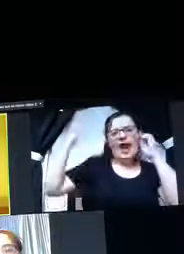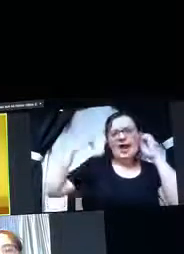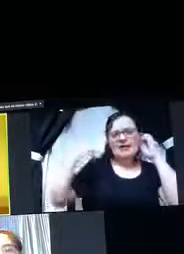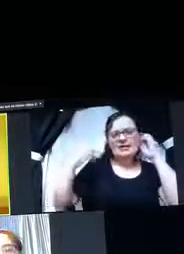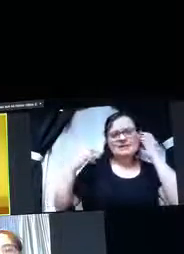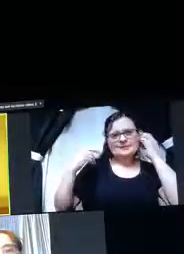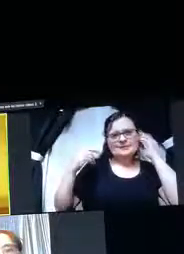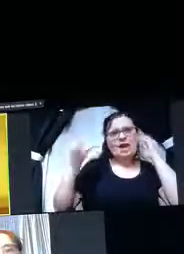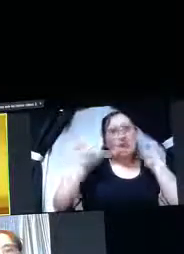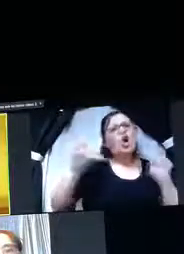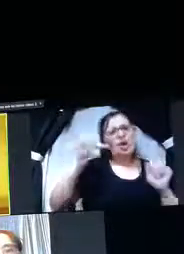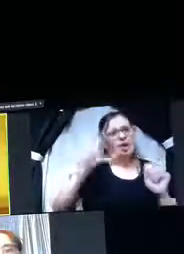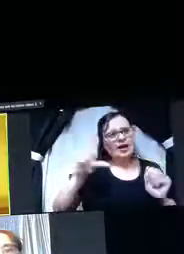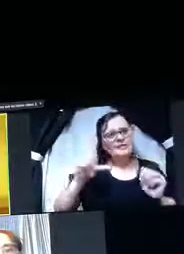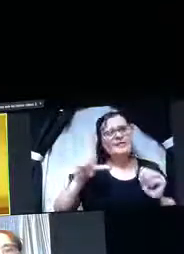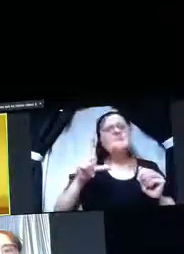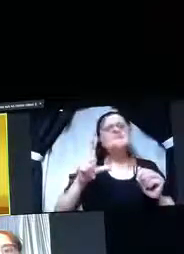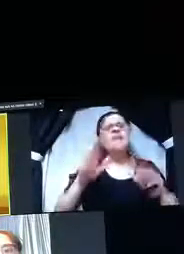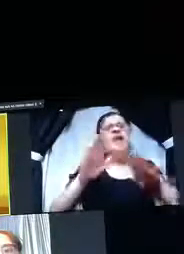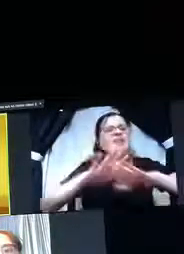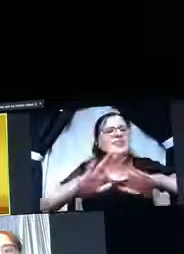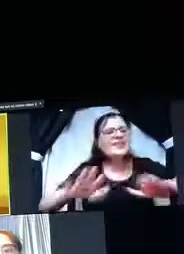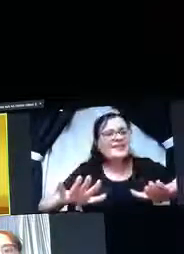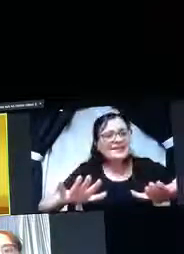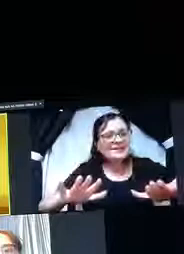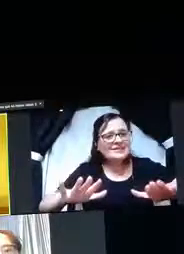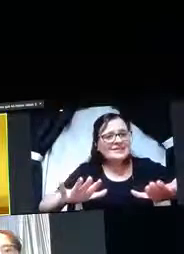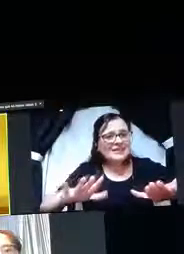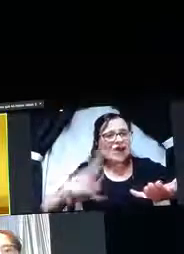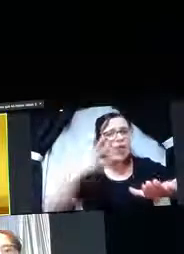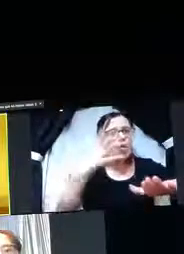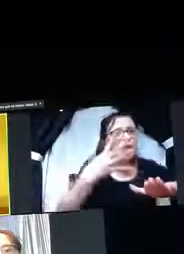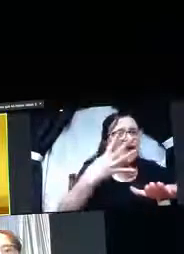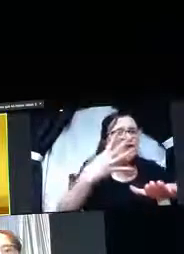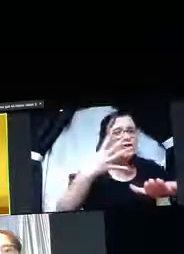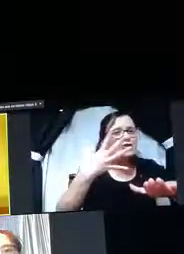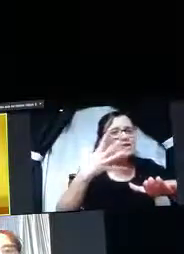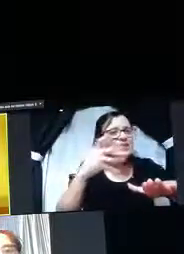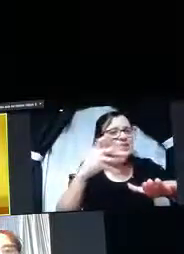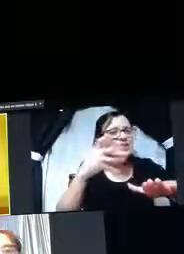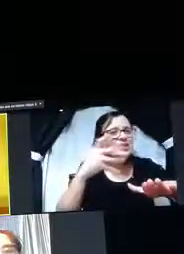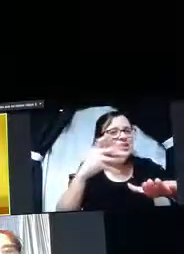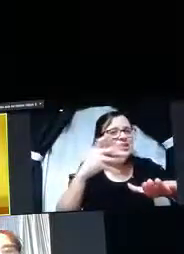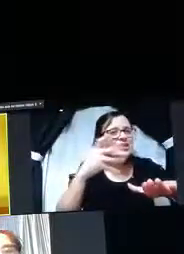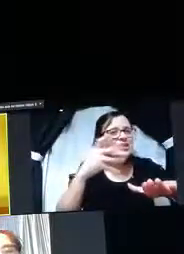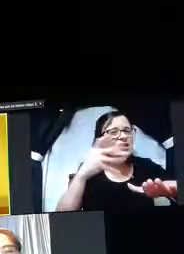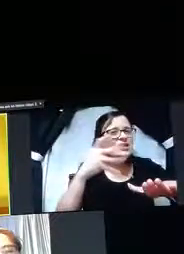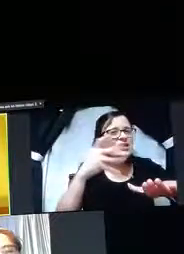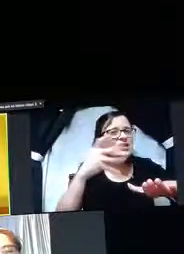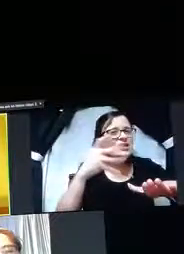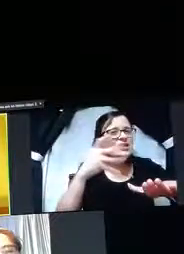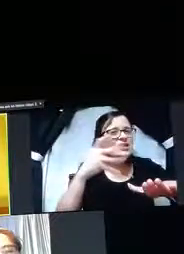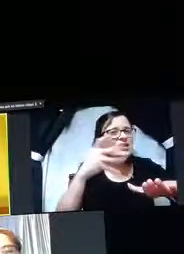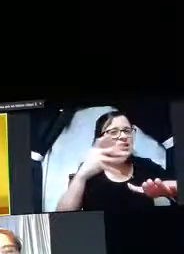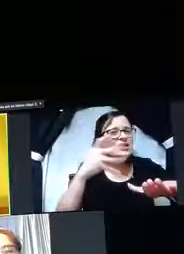En nenes de 4, en transición a 5 años, que ya tenían interés en la lectoescritura,